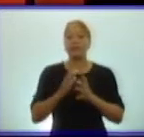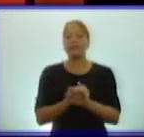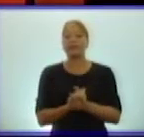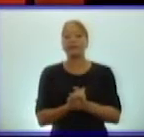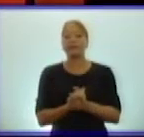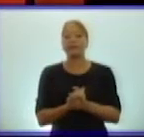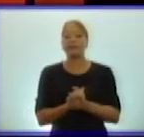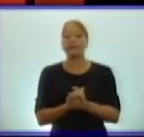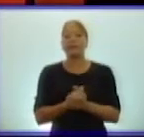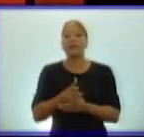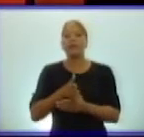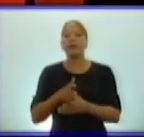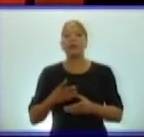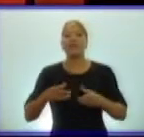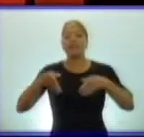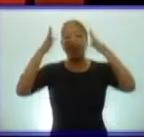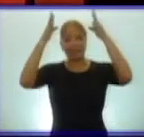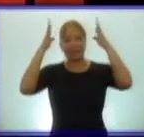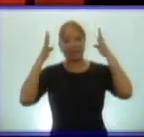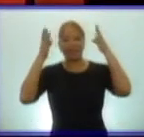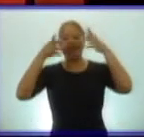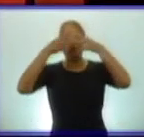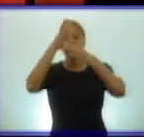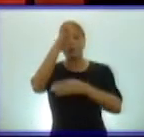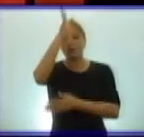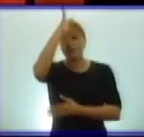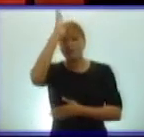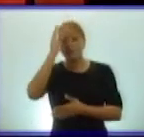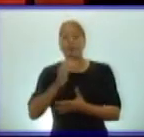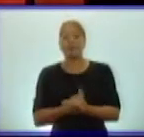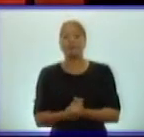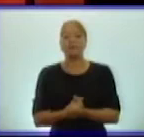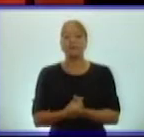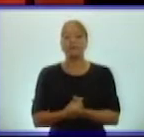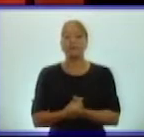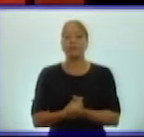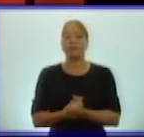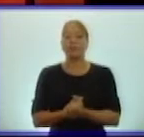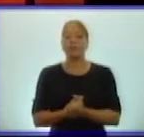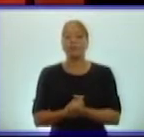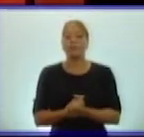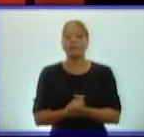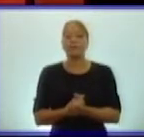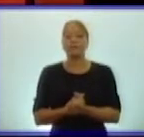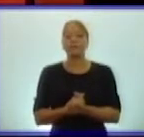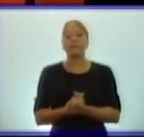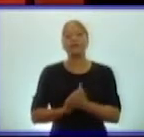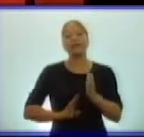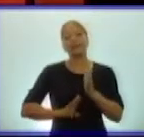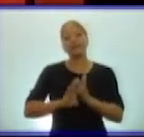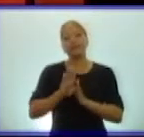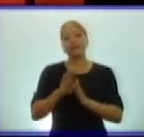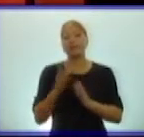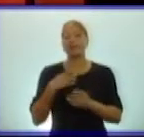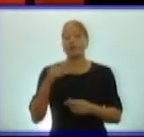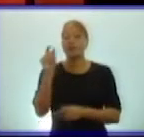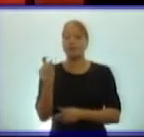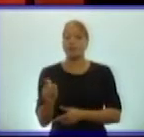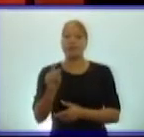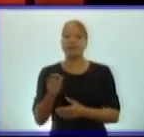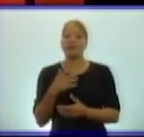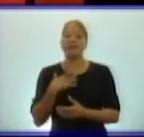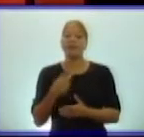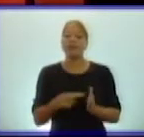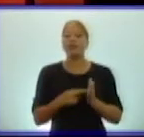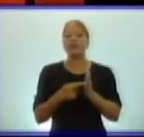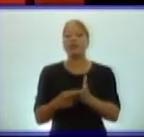el reino de los francos, el inicio del régimen feudal en el desarrollo de la humanidad. Les sugiero